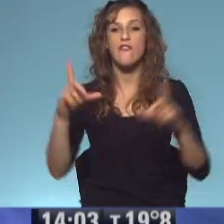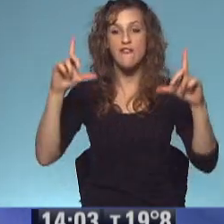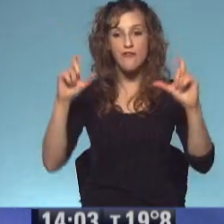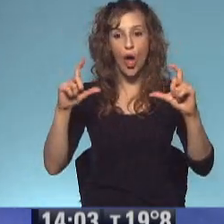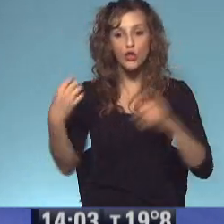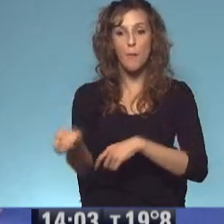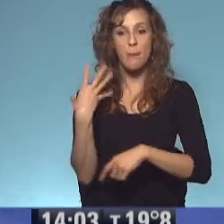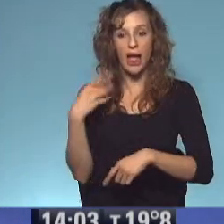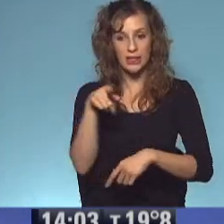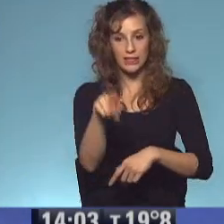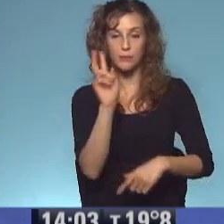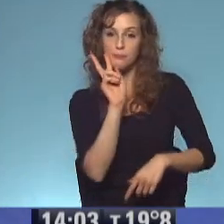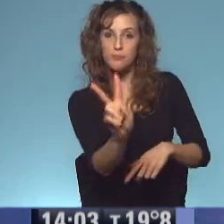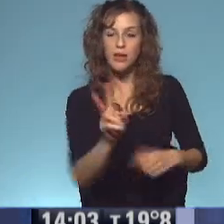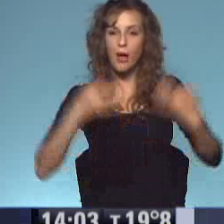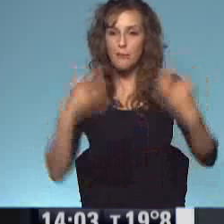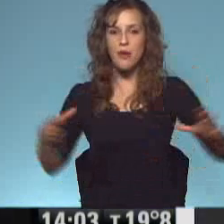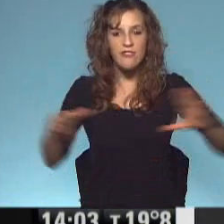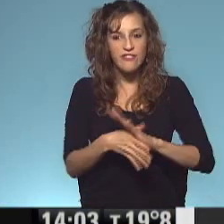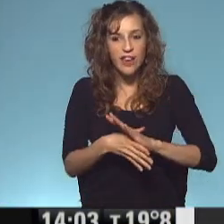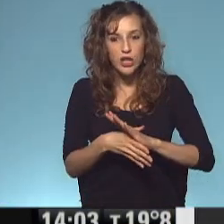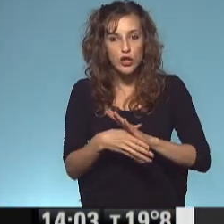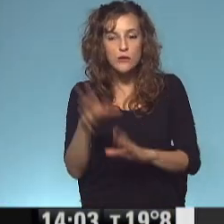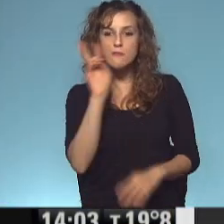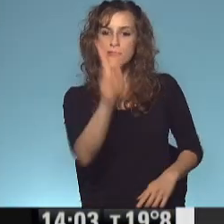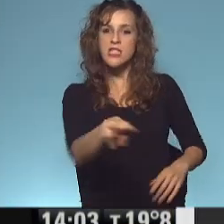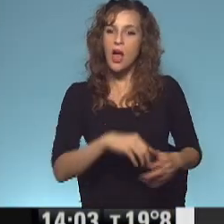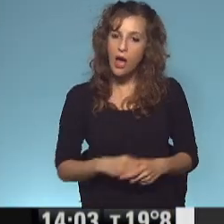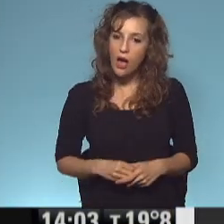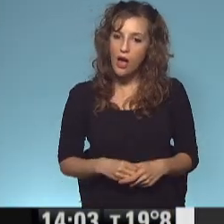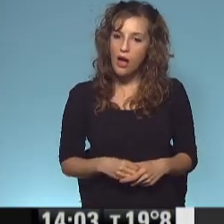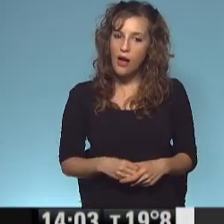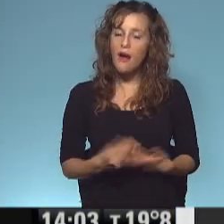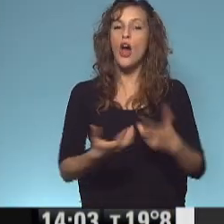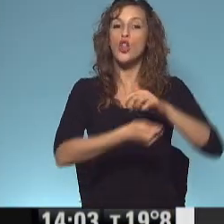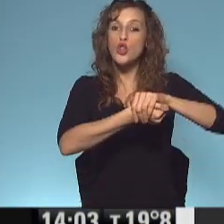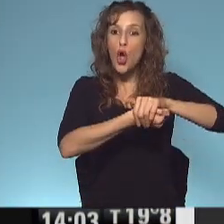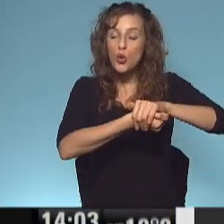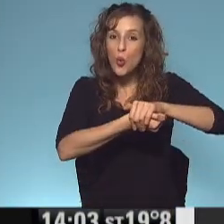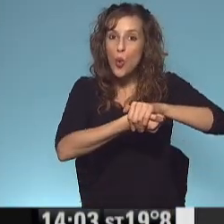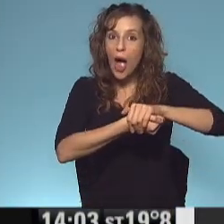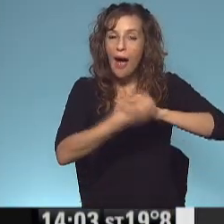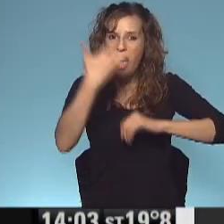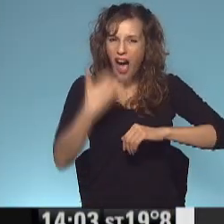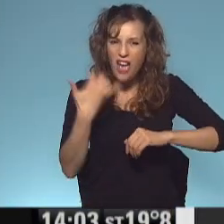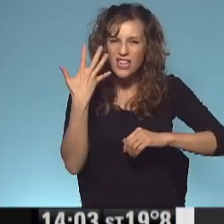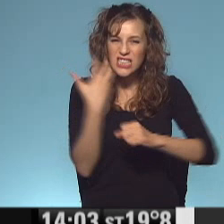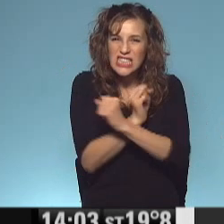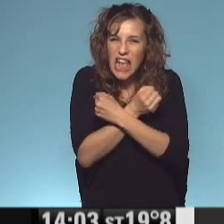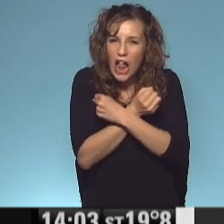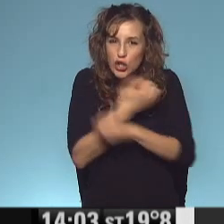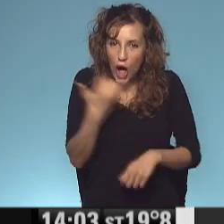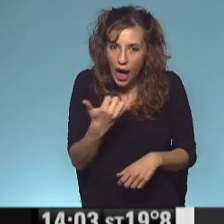ve perfecto el esqueleto. A ver, déjame ver. Estoy viendo que la tortuga tiene el esqueleto pegado al caparazón. ¿Estoy viendo